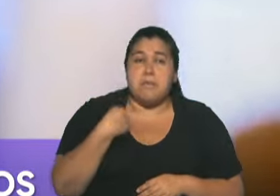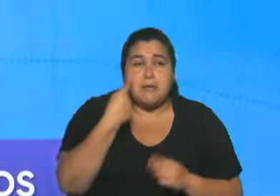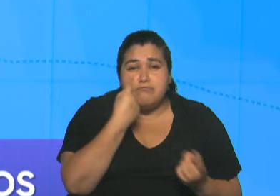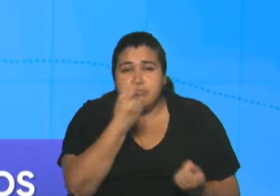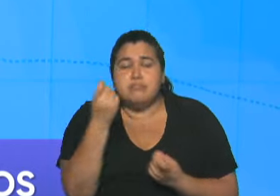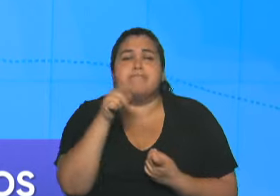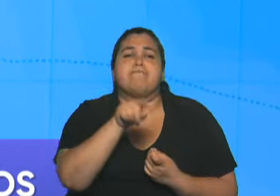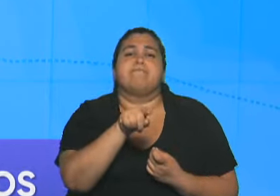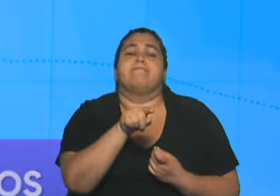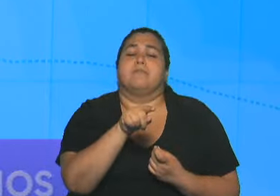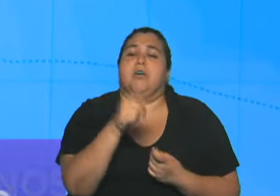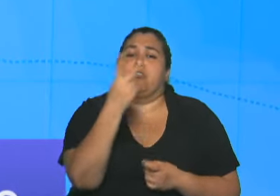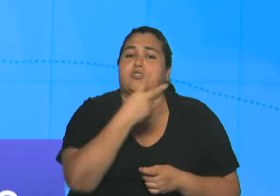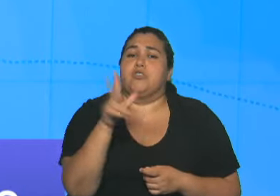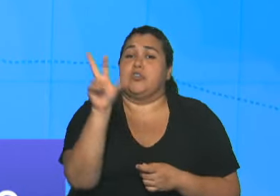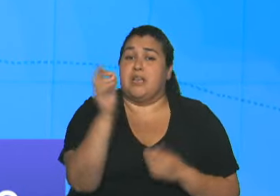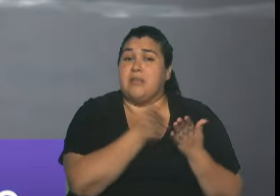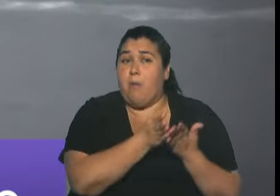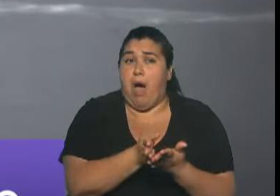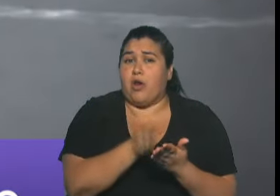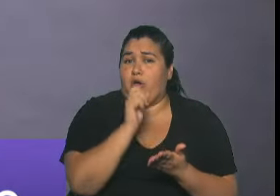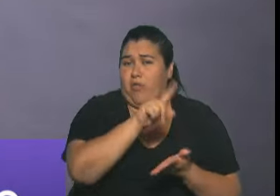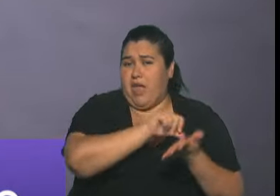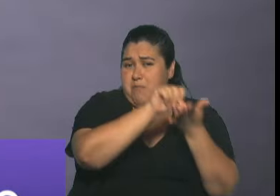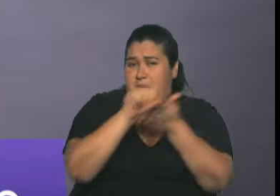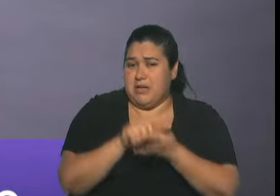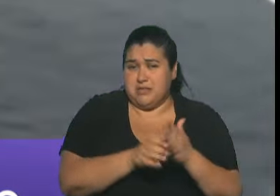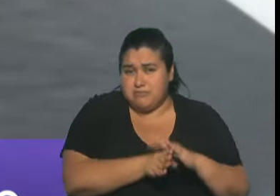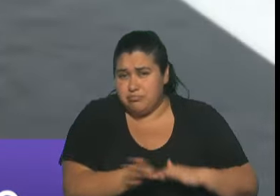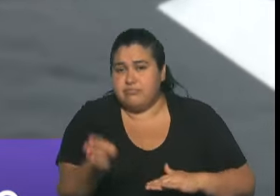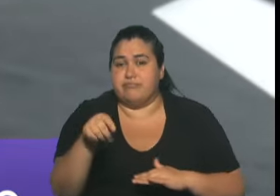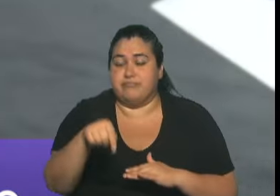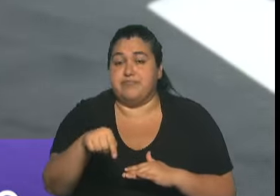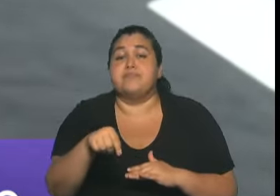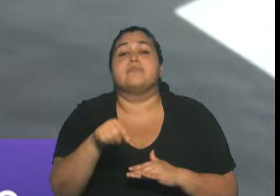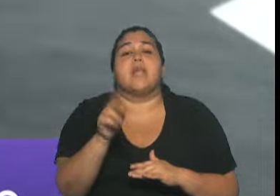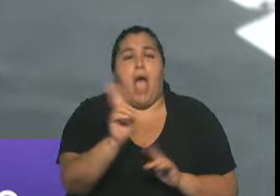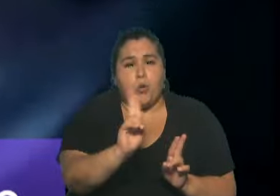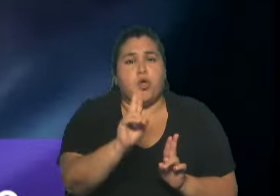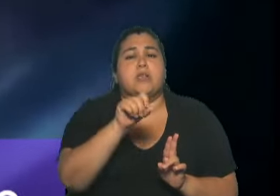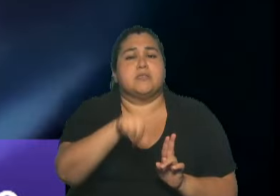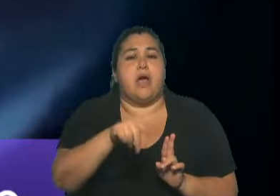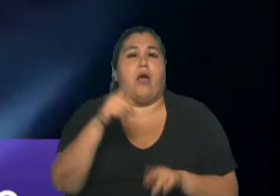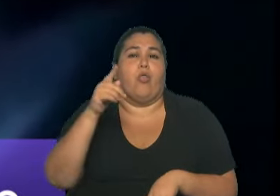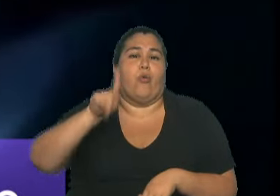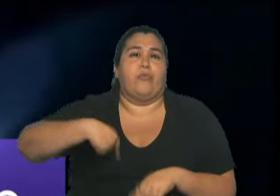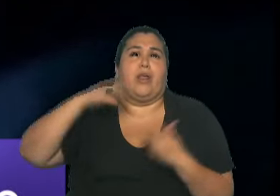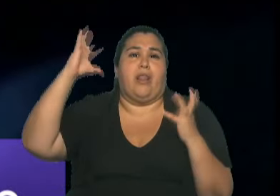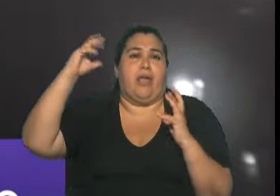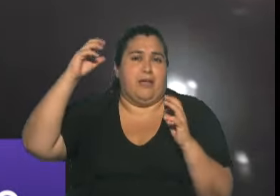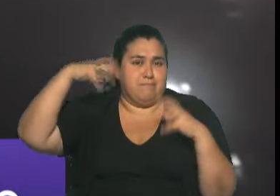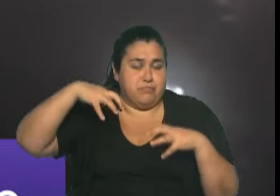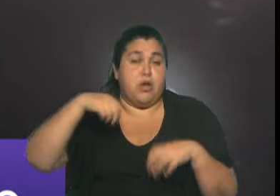ingresaron cerca de 230 barcos extranjeros al mar argentino Fueron autorizados por el temporal no pueden